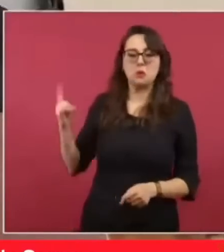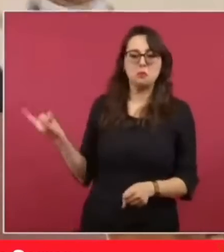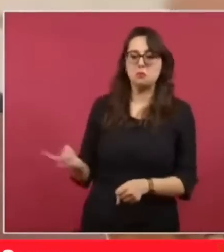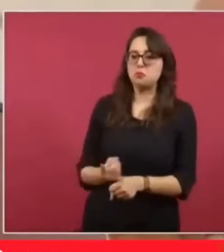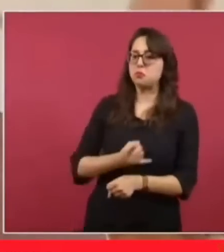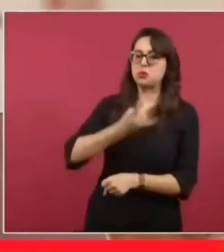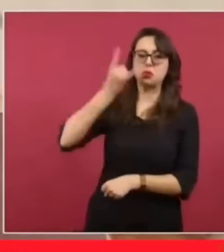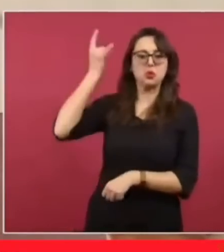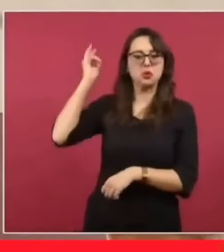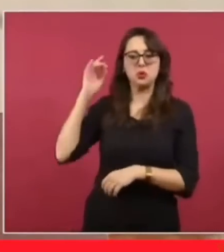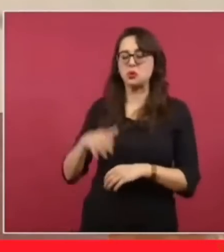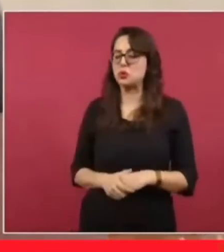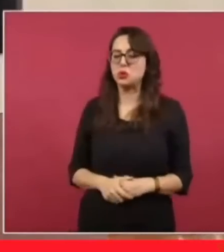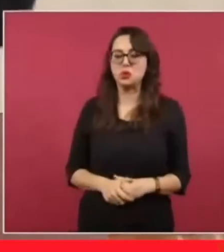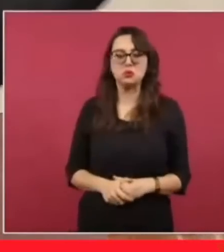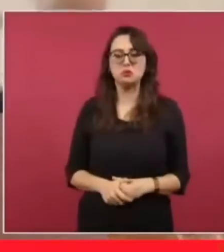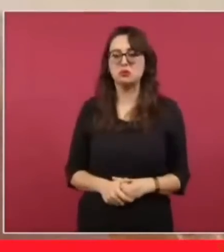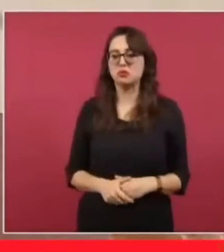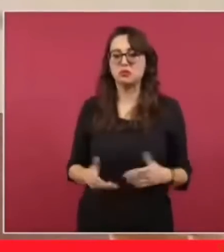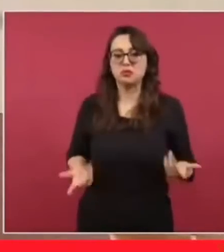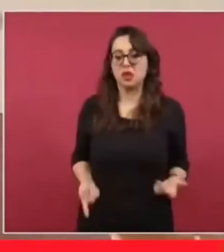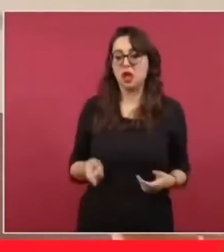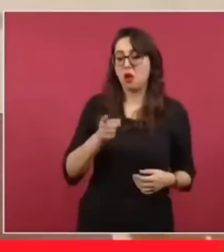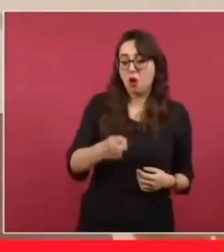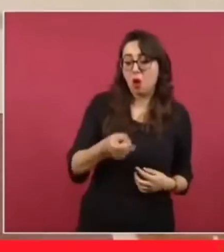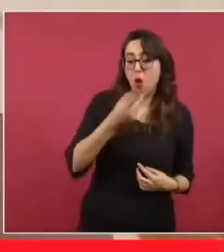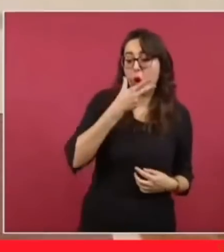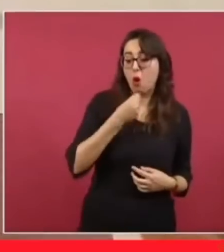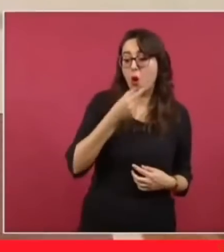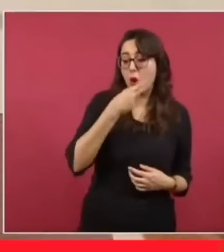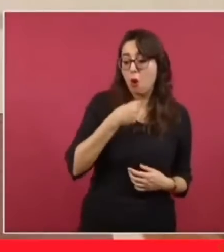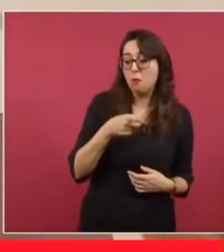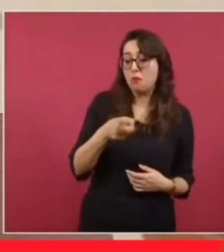que al contrario, que ellos no querían eso.